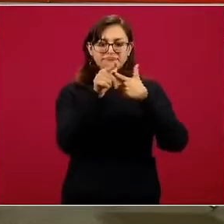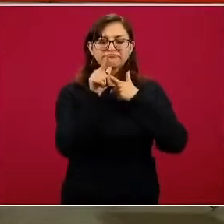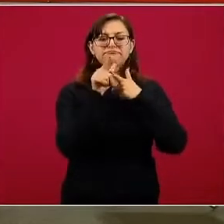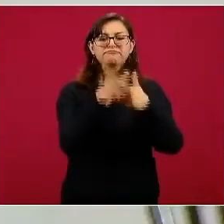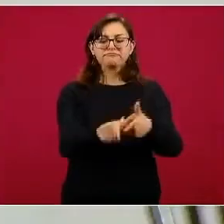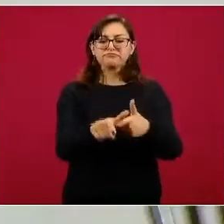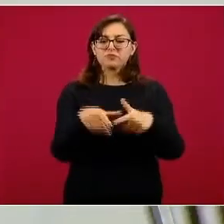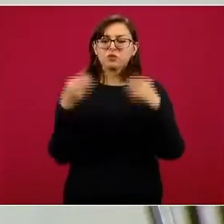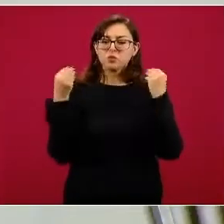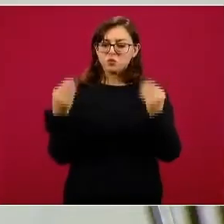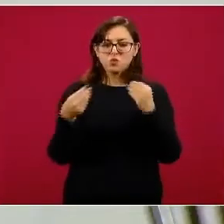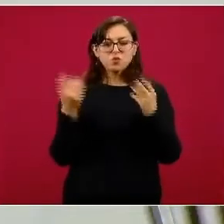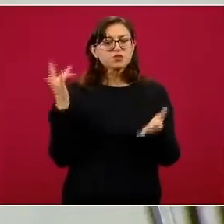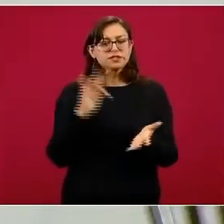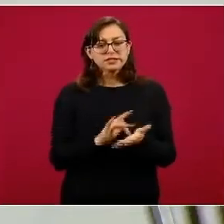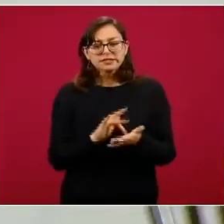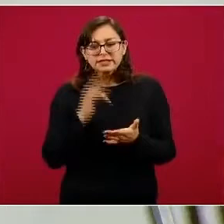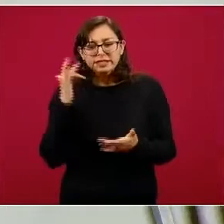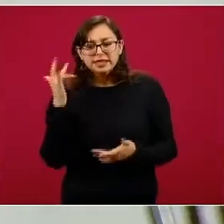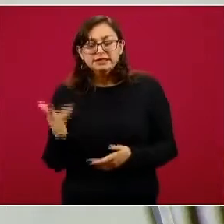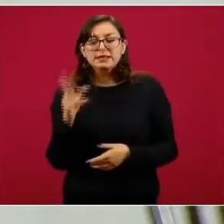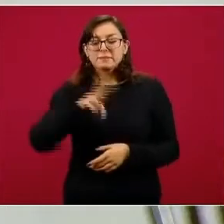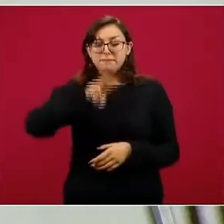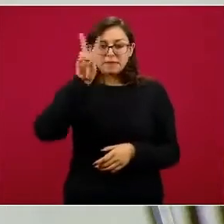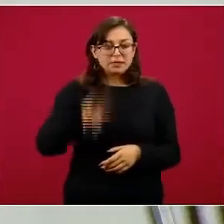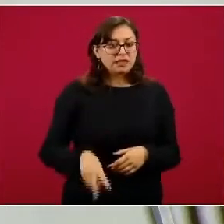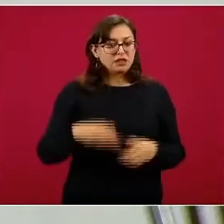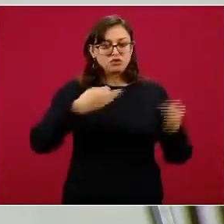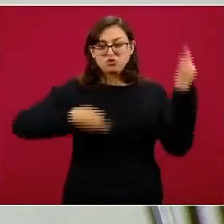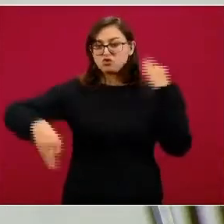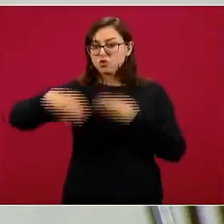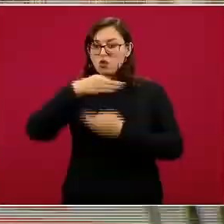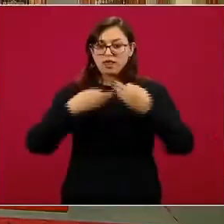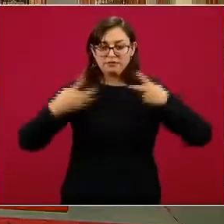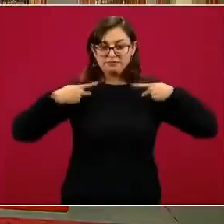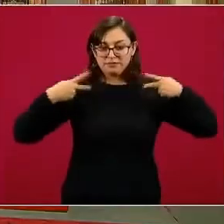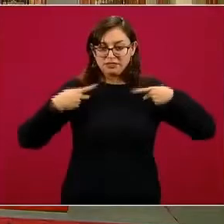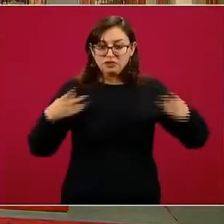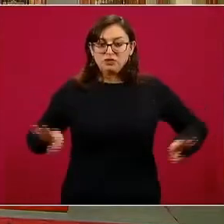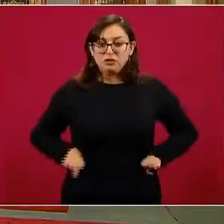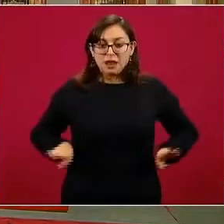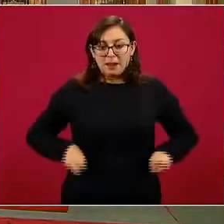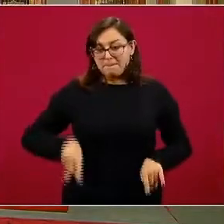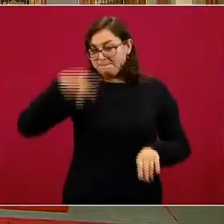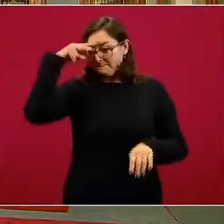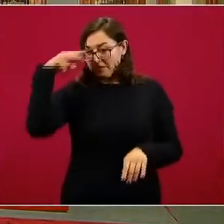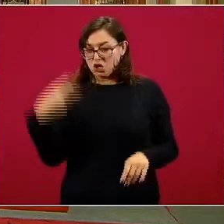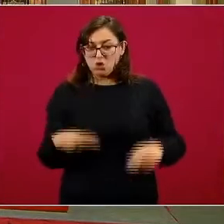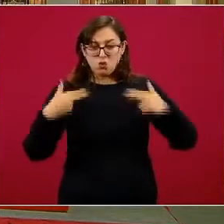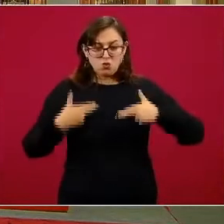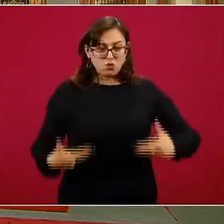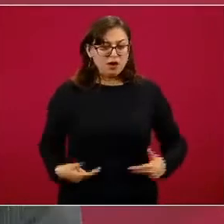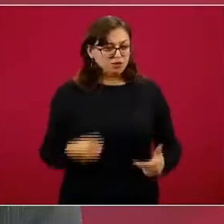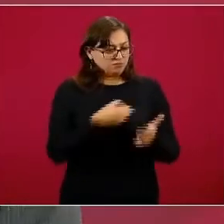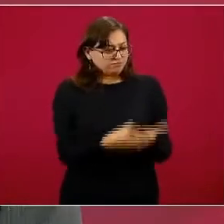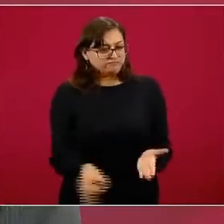al compromiso y al alto sentido de solidaridad humana con el que los héroes y las heroínas de cada